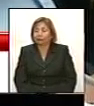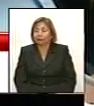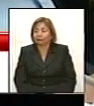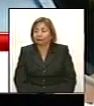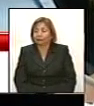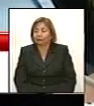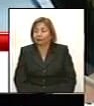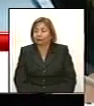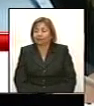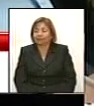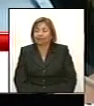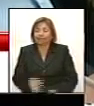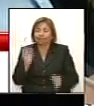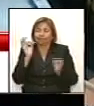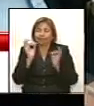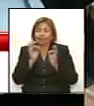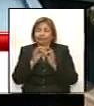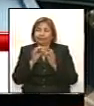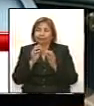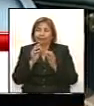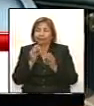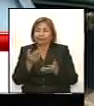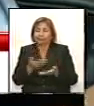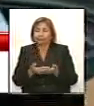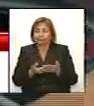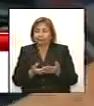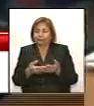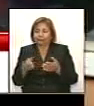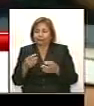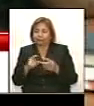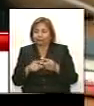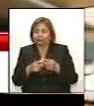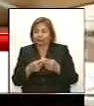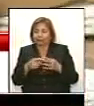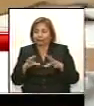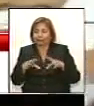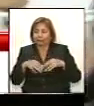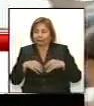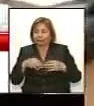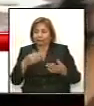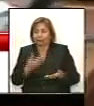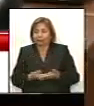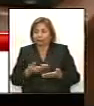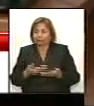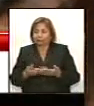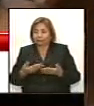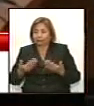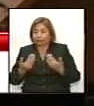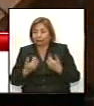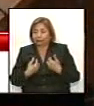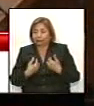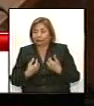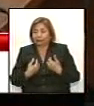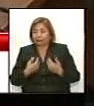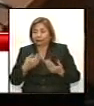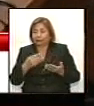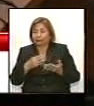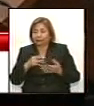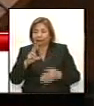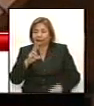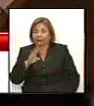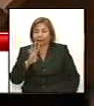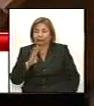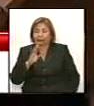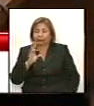puntual. En el tema del convenio de Budapest, que ha sido recientemente aprobado, una de las herramientas que se tiene es lo que se llama el sistema